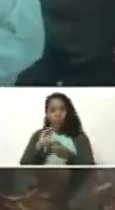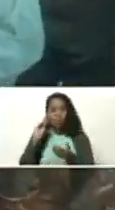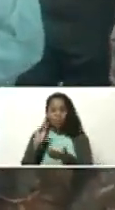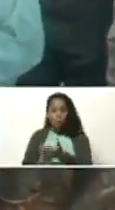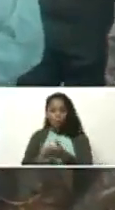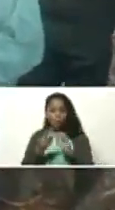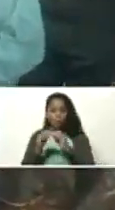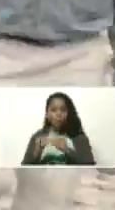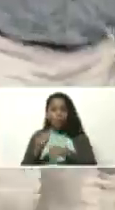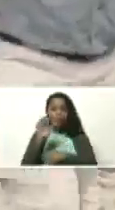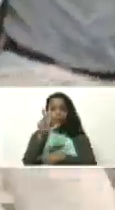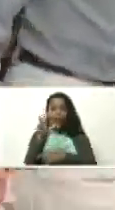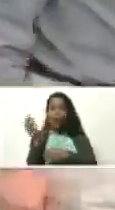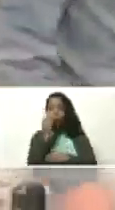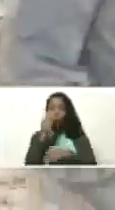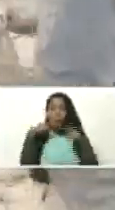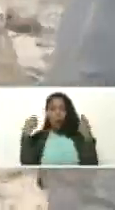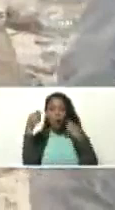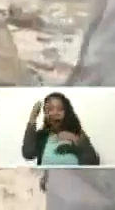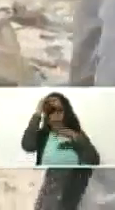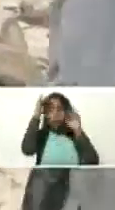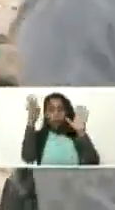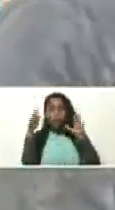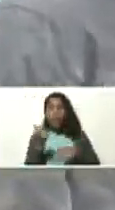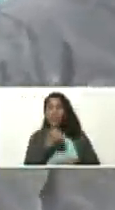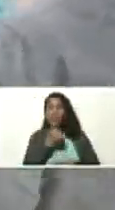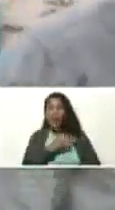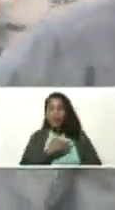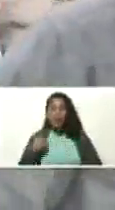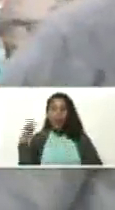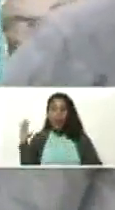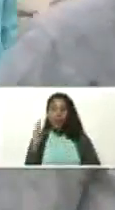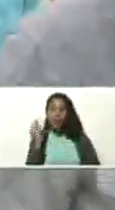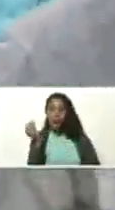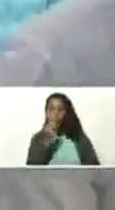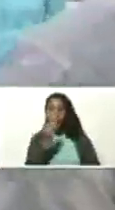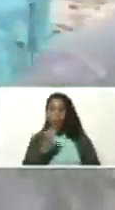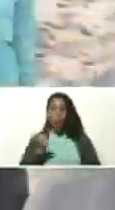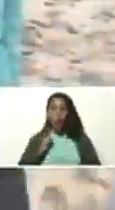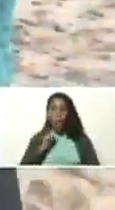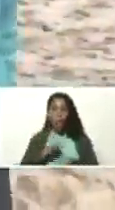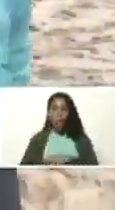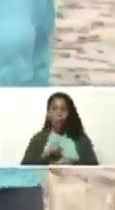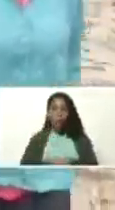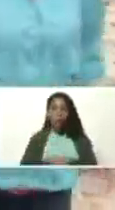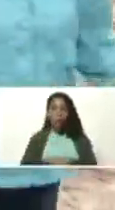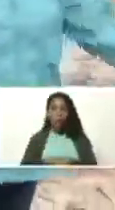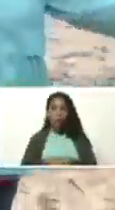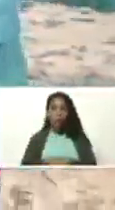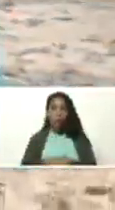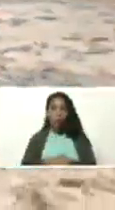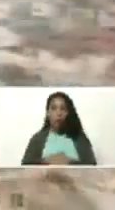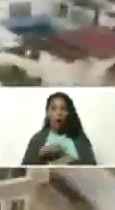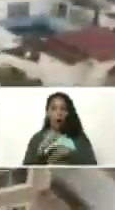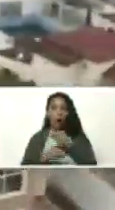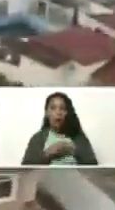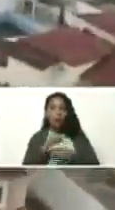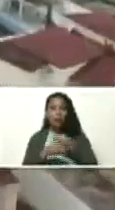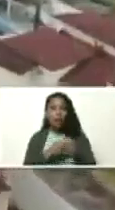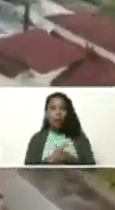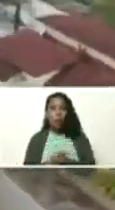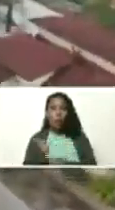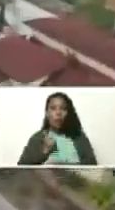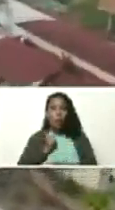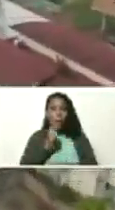de 3 comedores populares para atender a quien quiera venir a comer en cualquier momento, contando